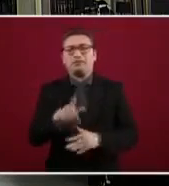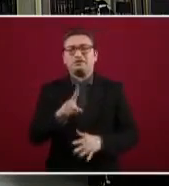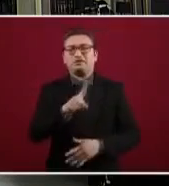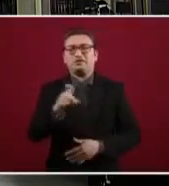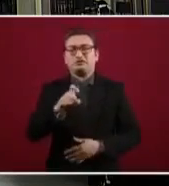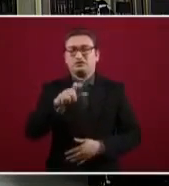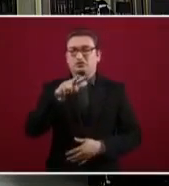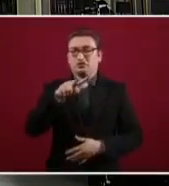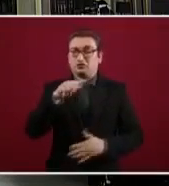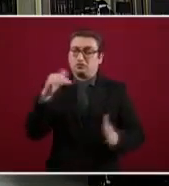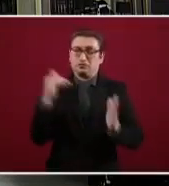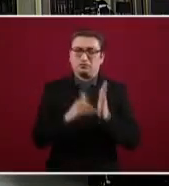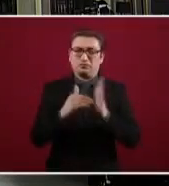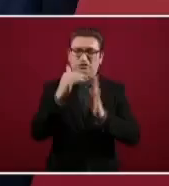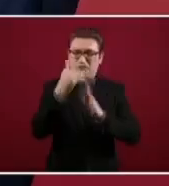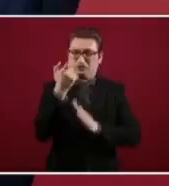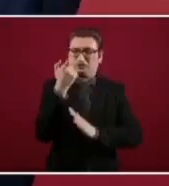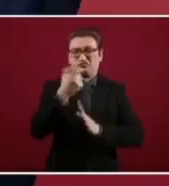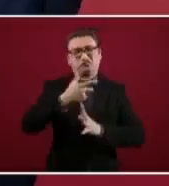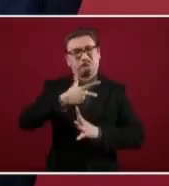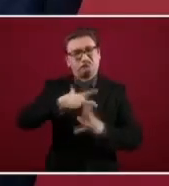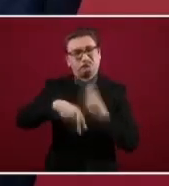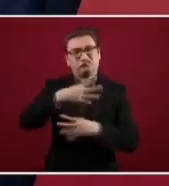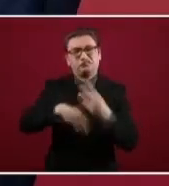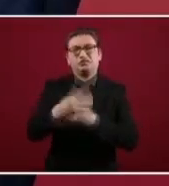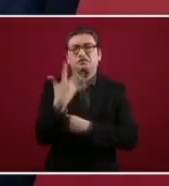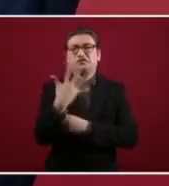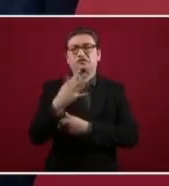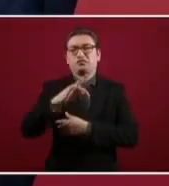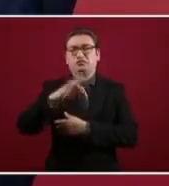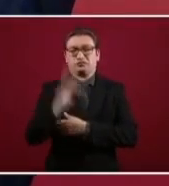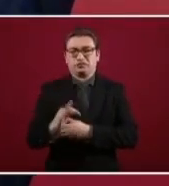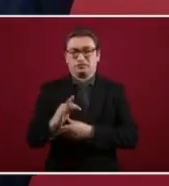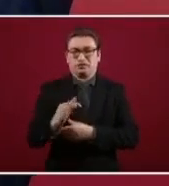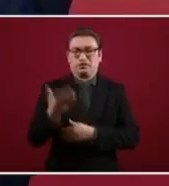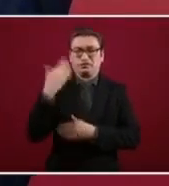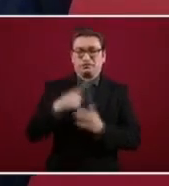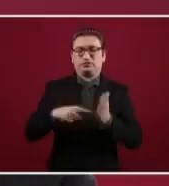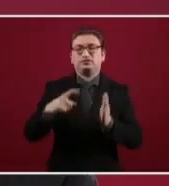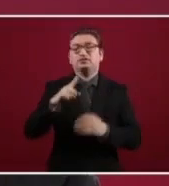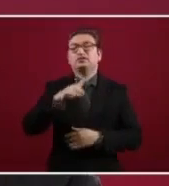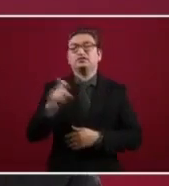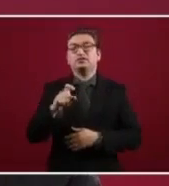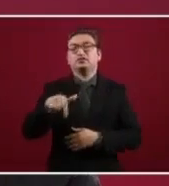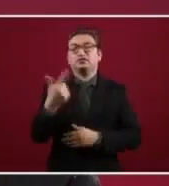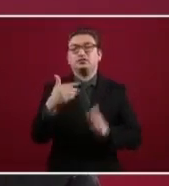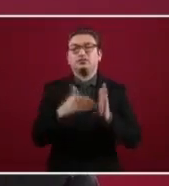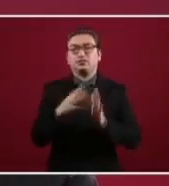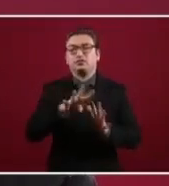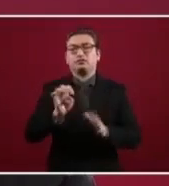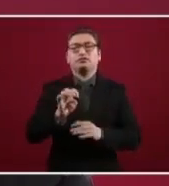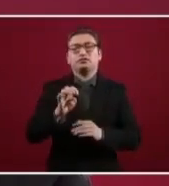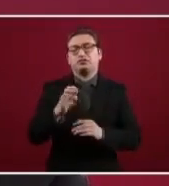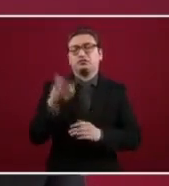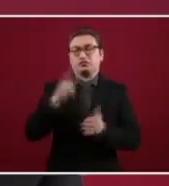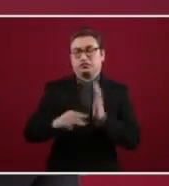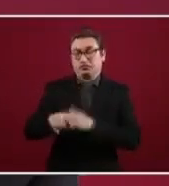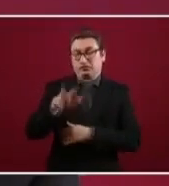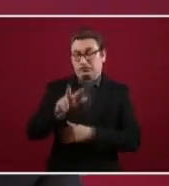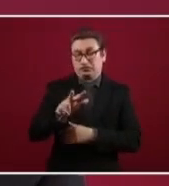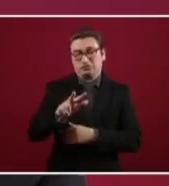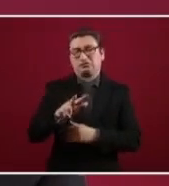millones de pesos es un 5 por ciento más que los 112 mil 400 millones de 2018